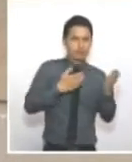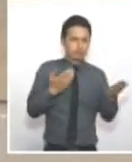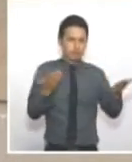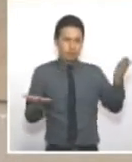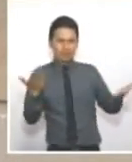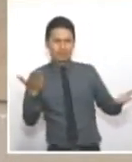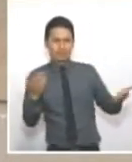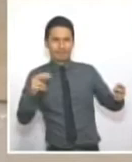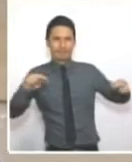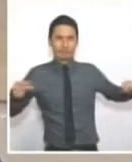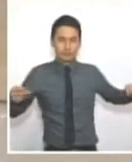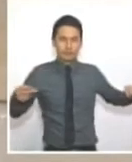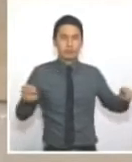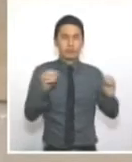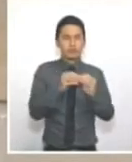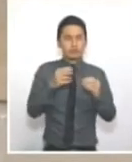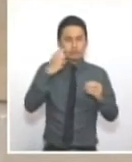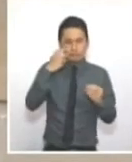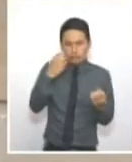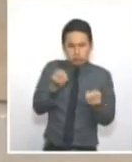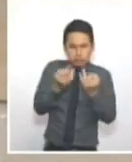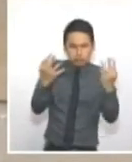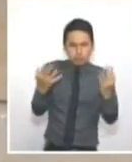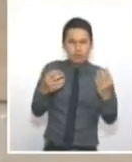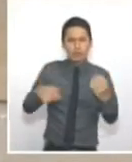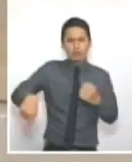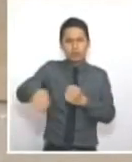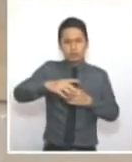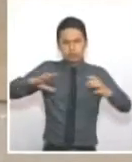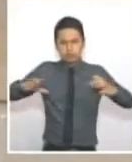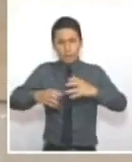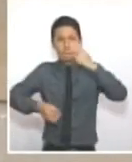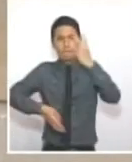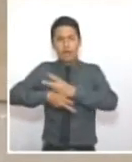Calculando la población que está en riesgo, senador Robledo,